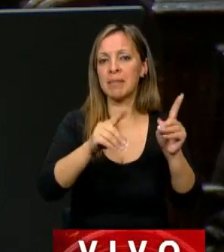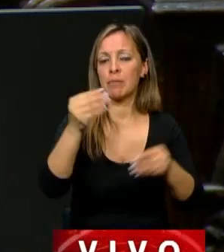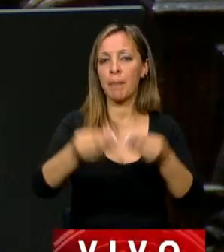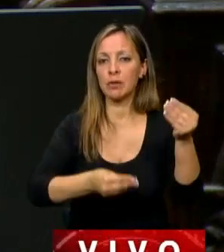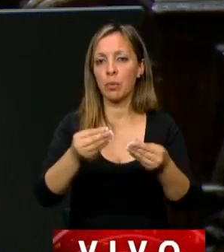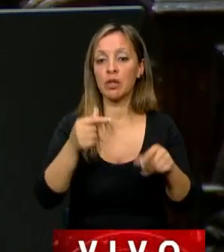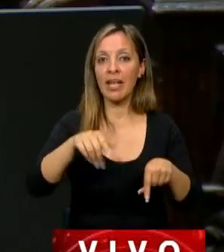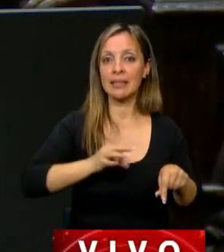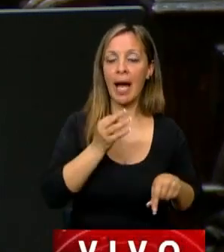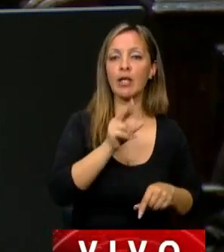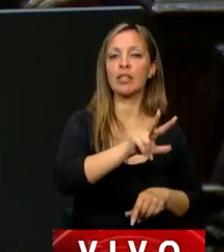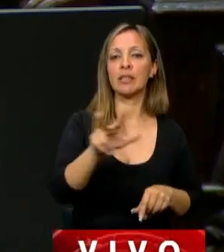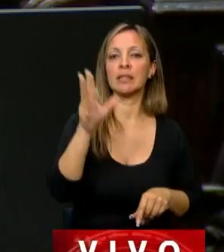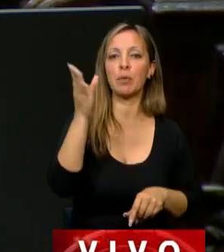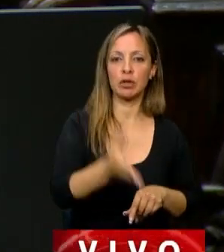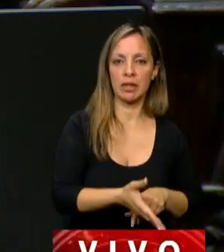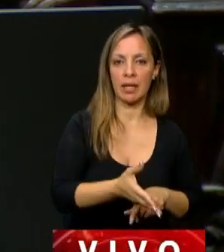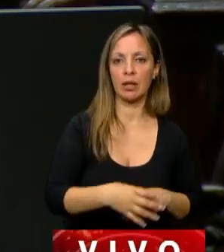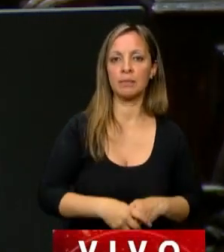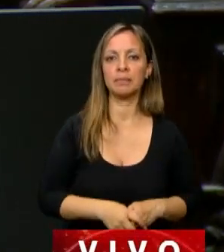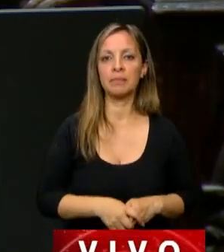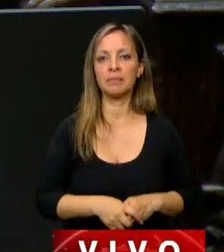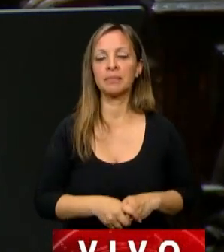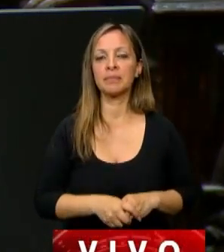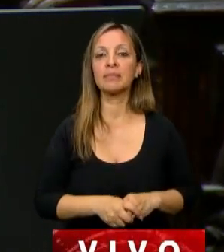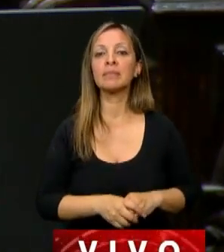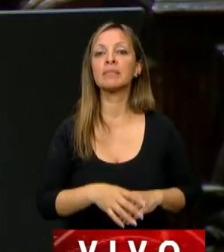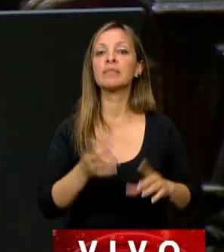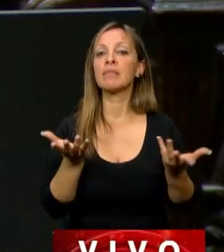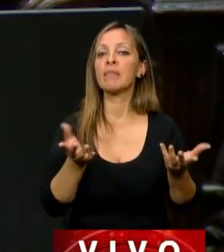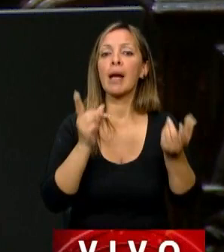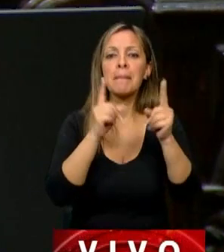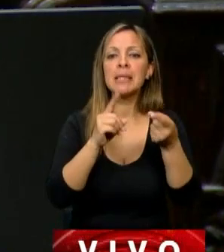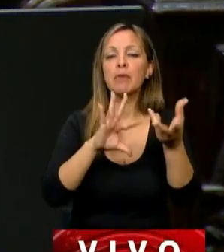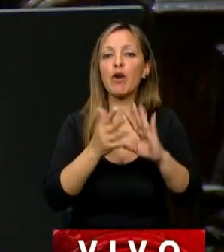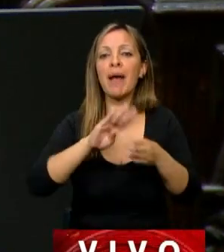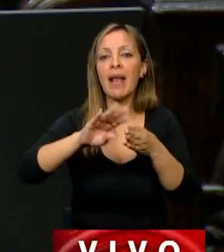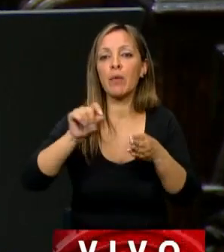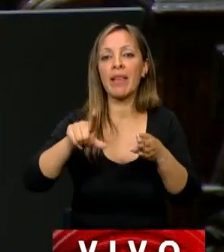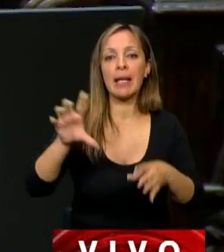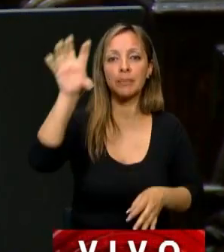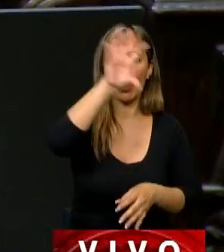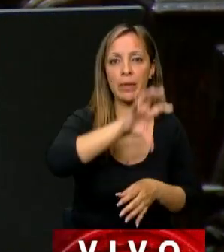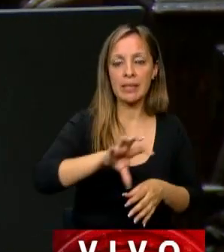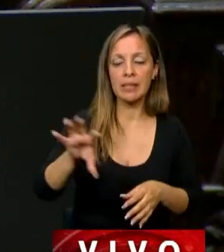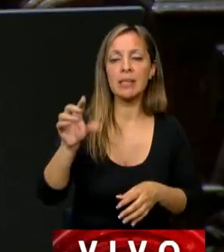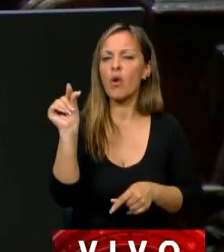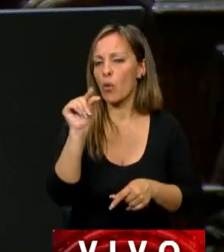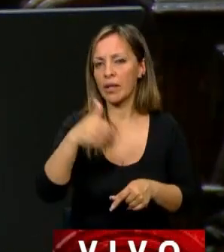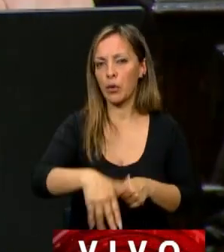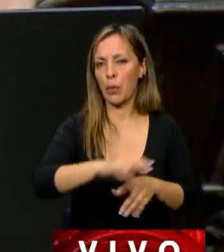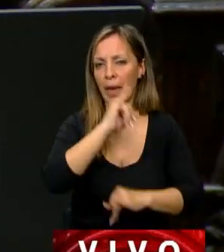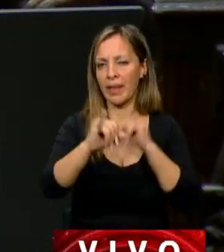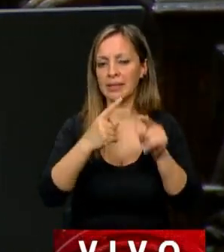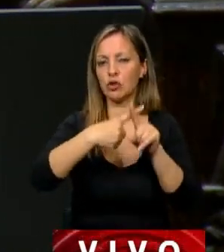para este año era 33%, así que con eso creo que se dice todo. Básicamente se licúa la deuda de las provincias y en un ratito voy a decir cuál es la deuda